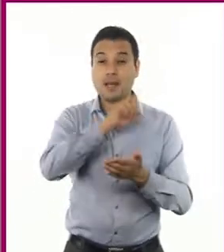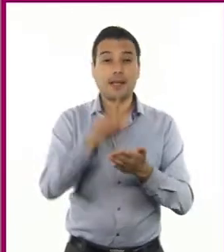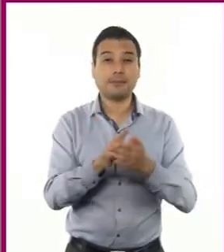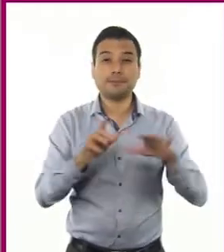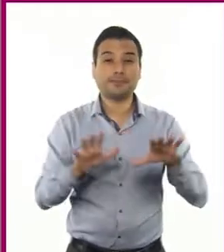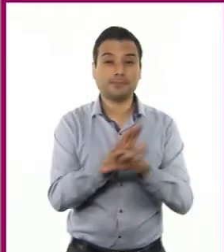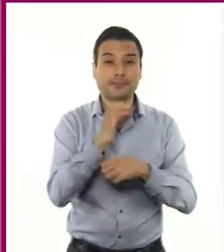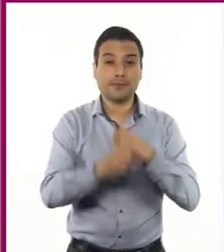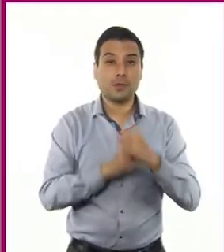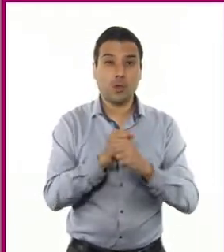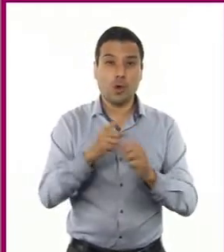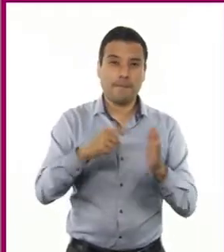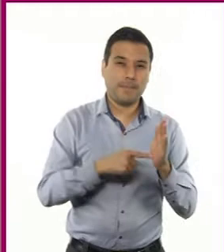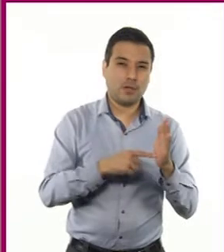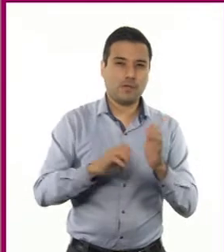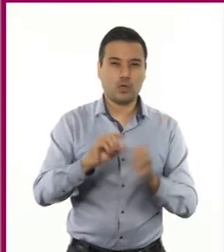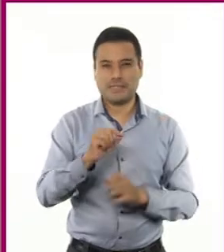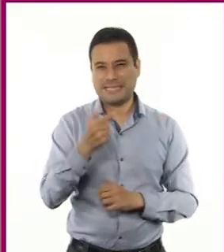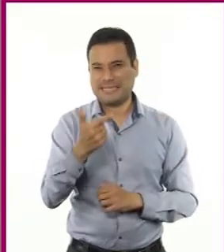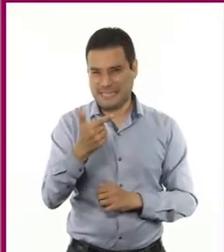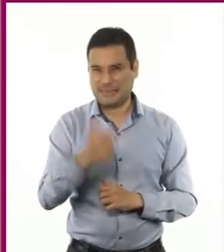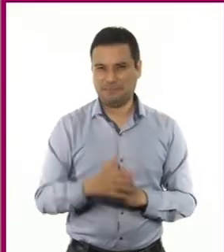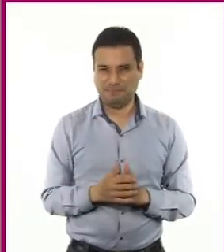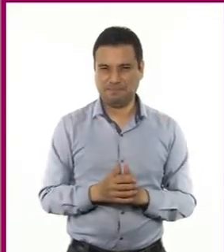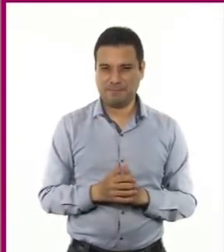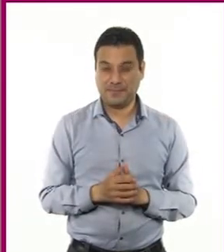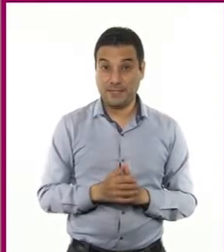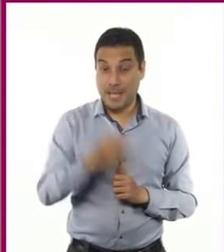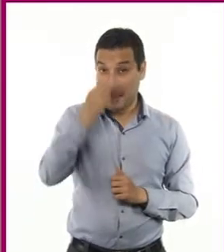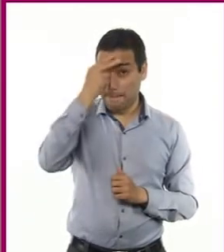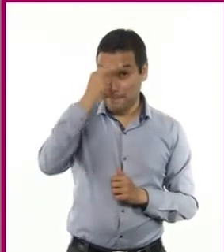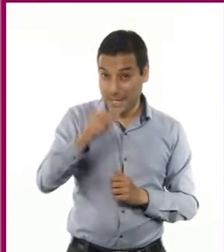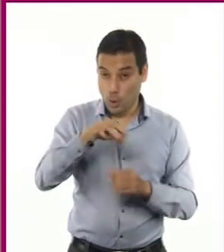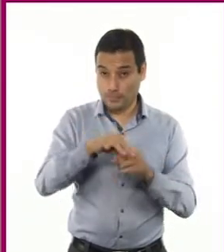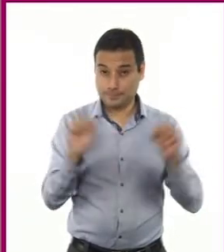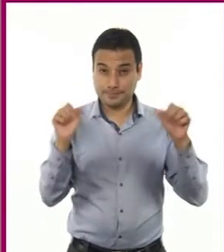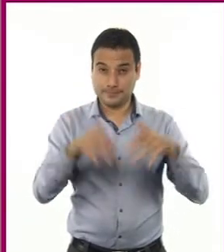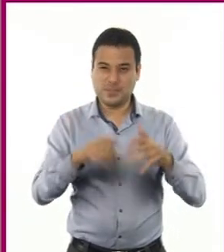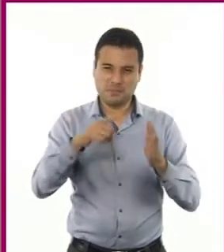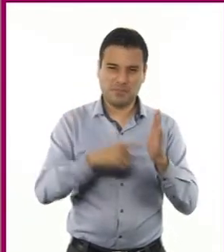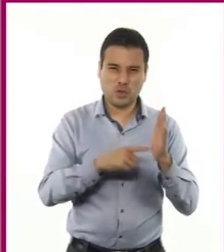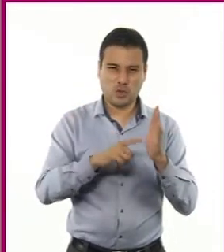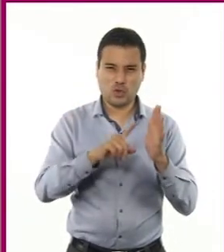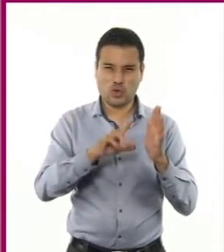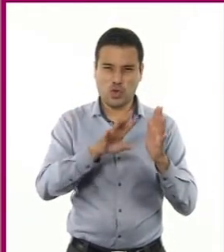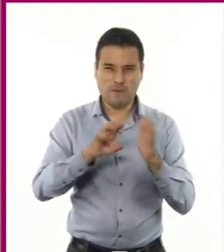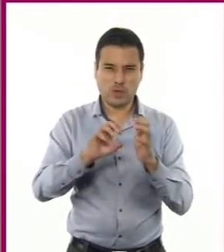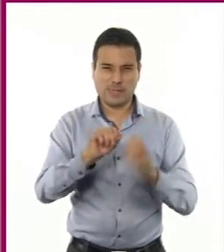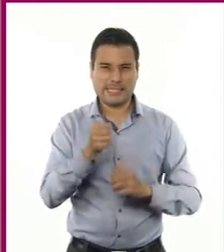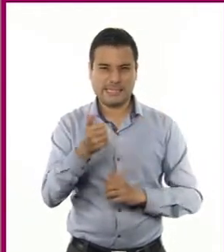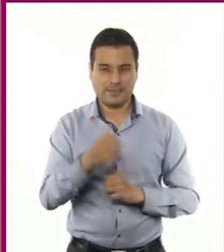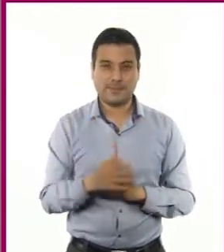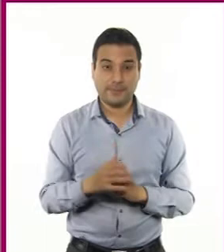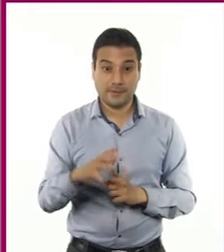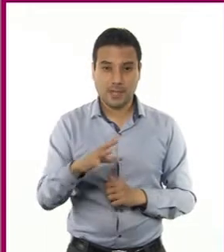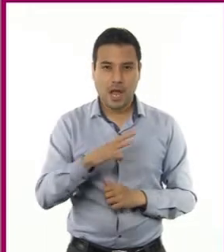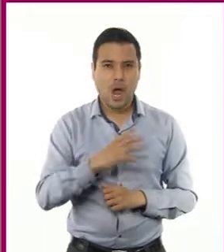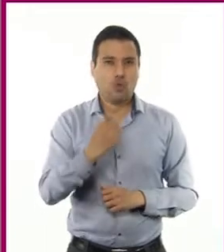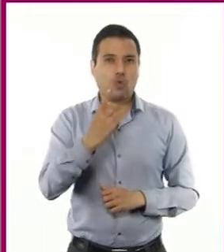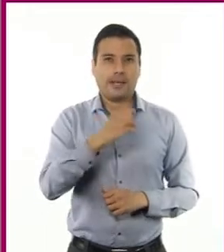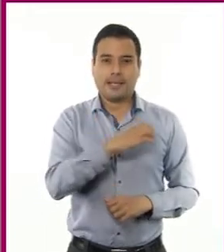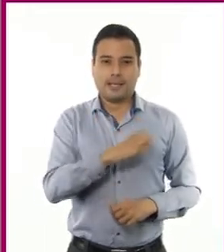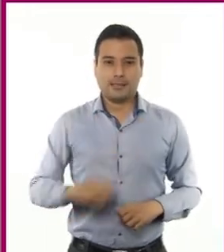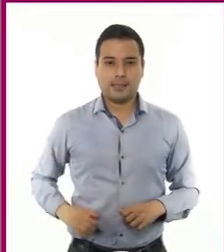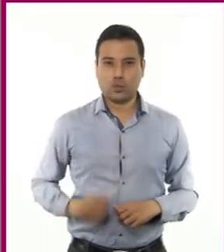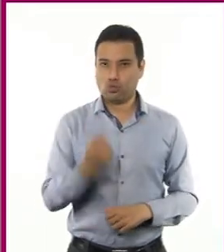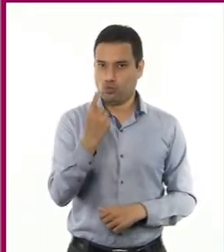en 1977. México fue a unas elecciones, las de 1976, en donde apareció un solo candidato a la